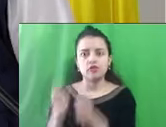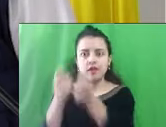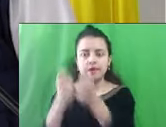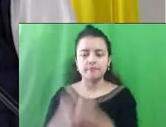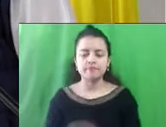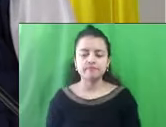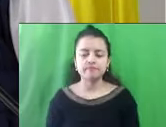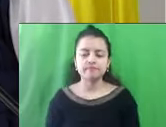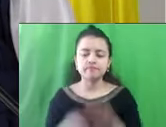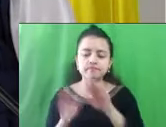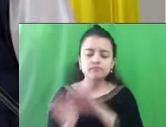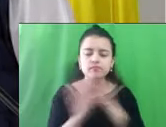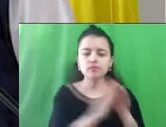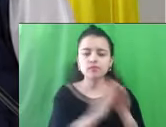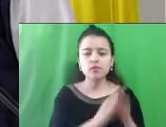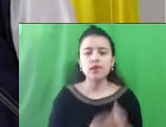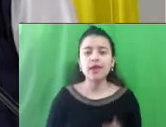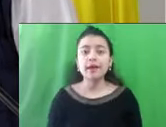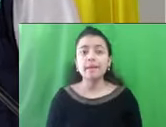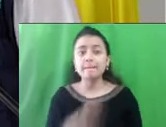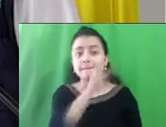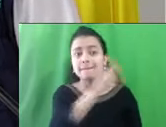al año 2019 y 2020,